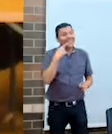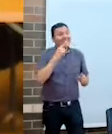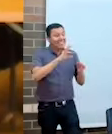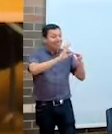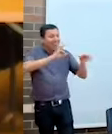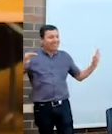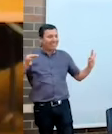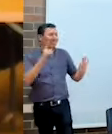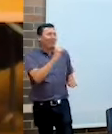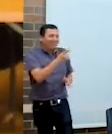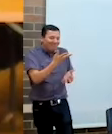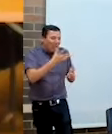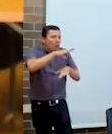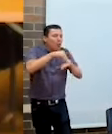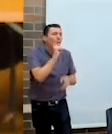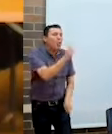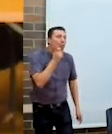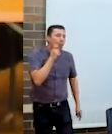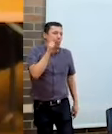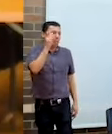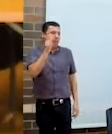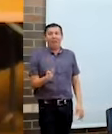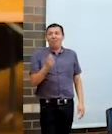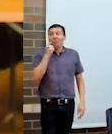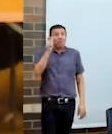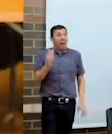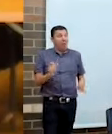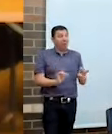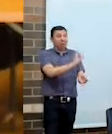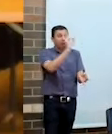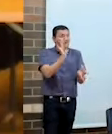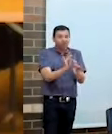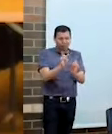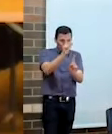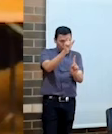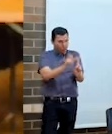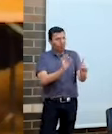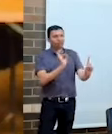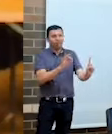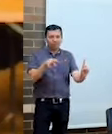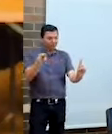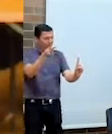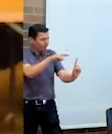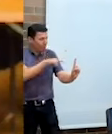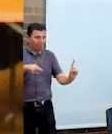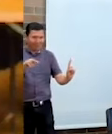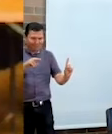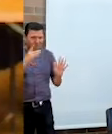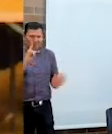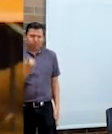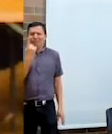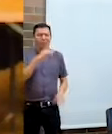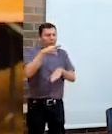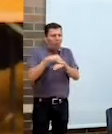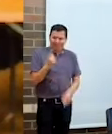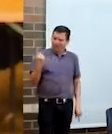desde esa filosofía que empezó a emerger a partir de Aristóteles, en el que se empezó a pensar sobre el humano, sobre lo que es el